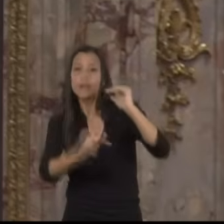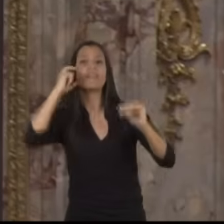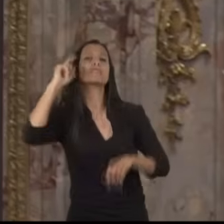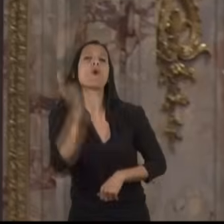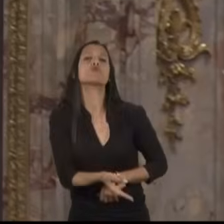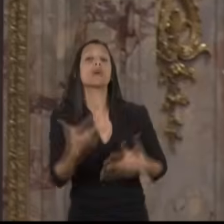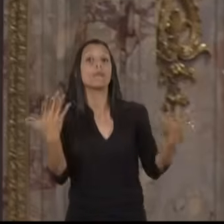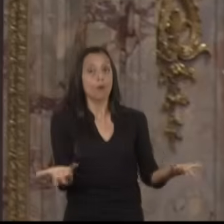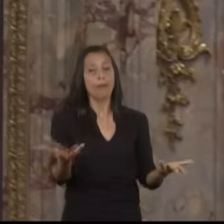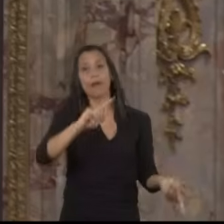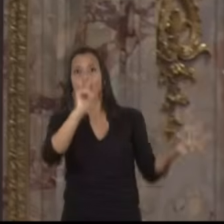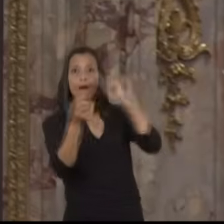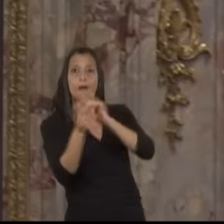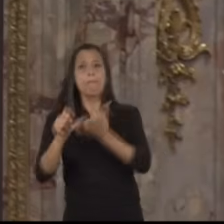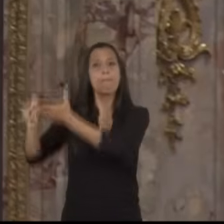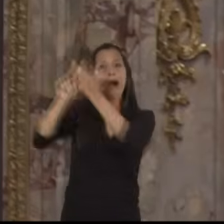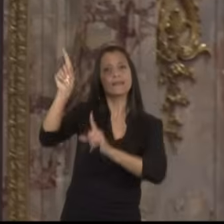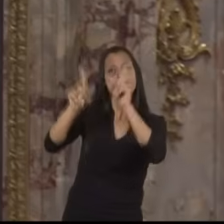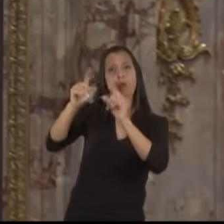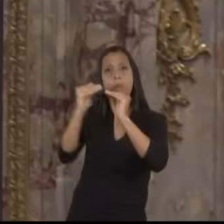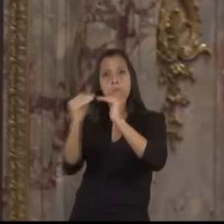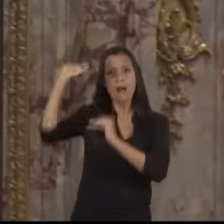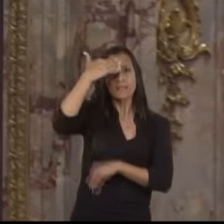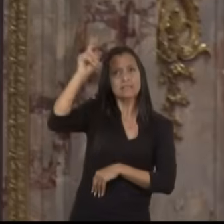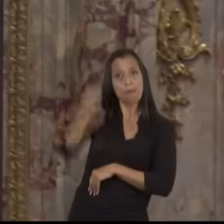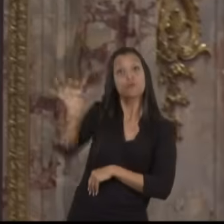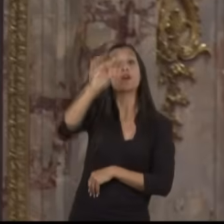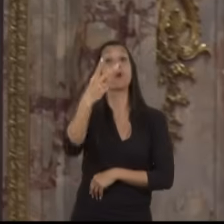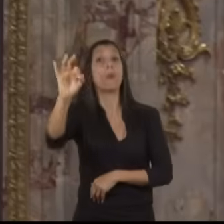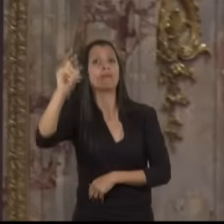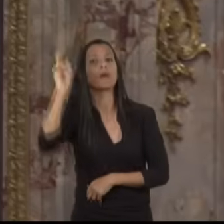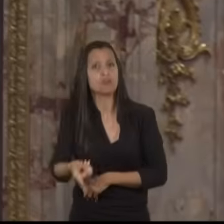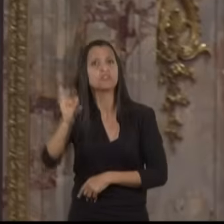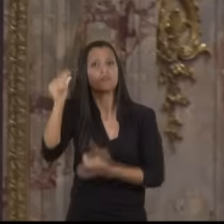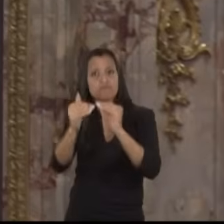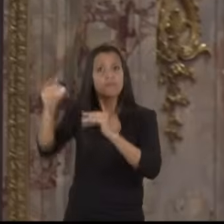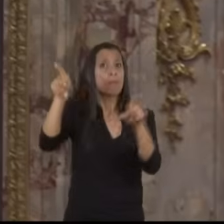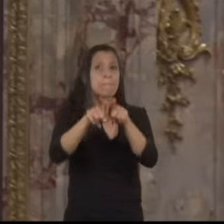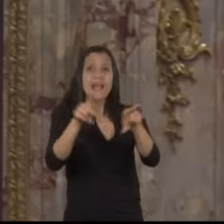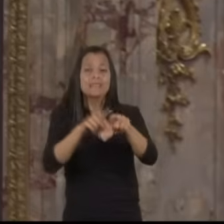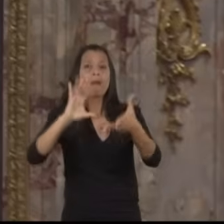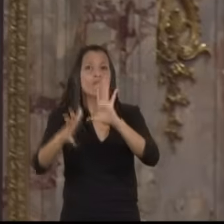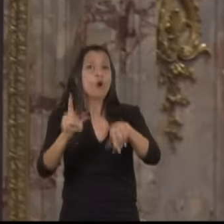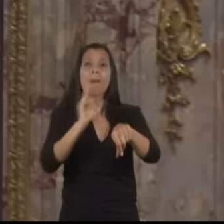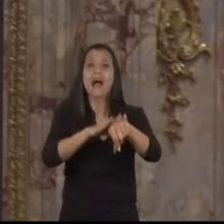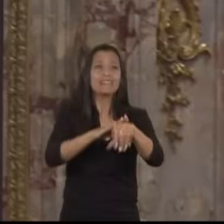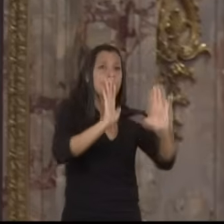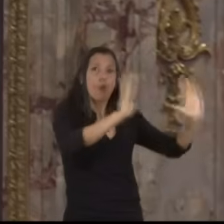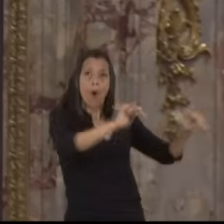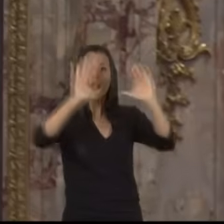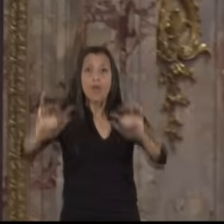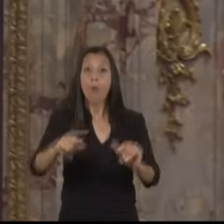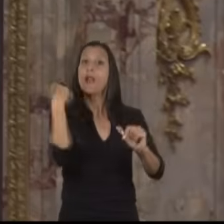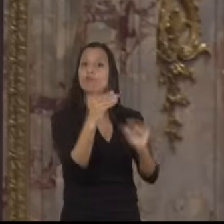10%, mientras que en países vecinos creció un 15% o un 20% en el mismo periodo. El